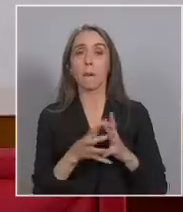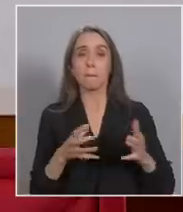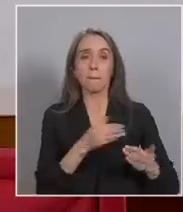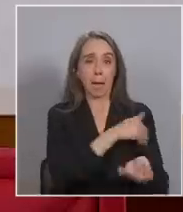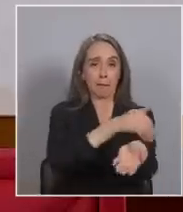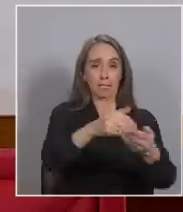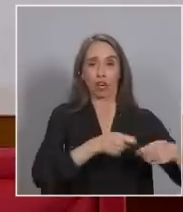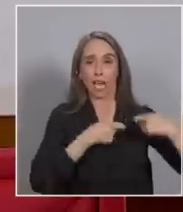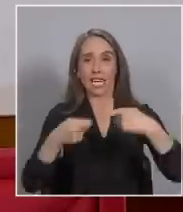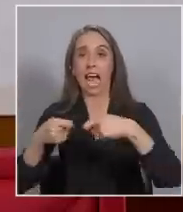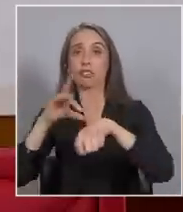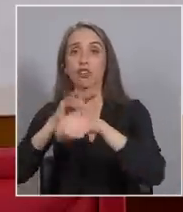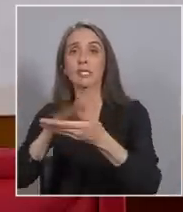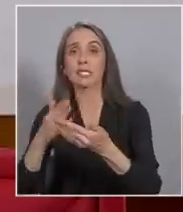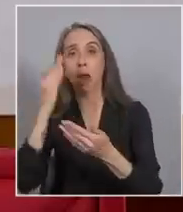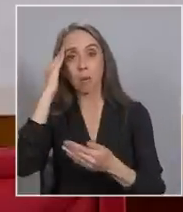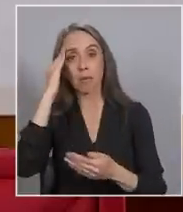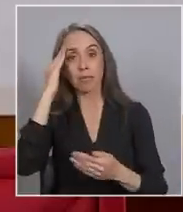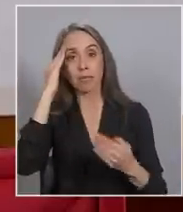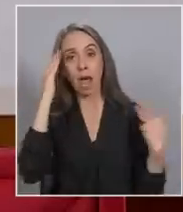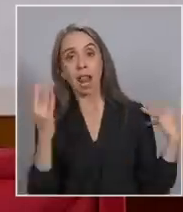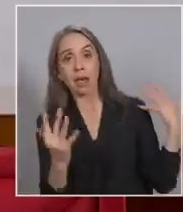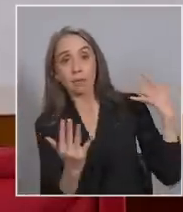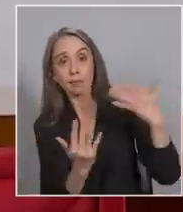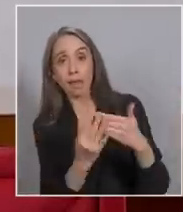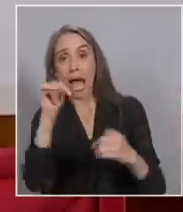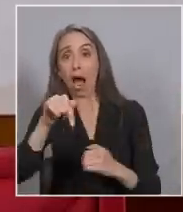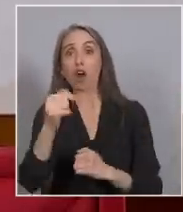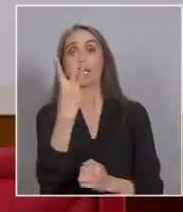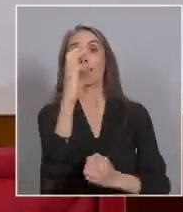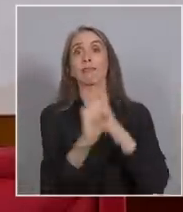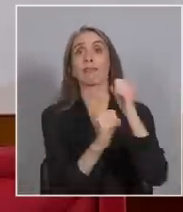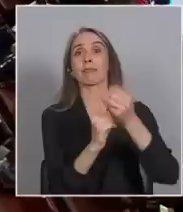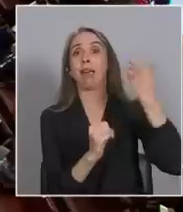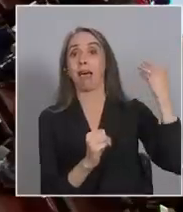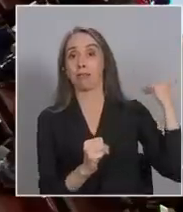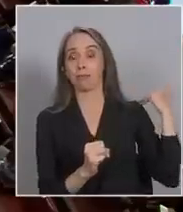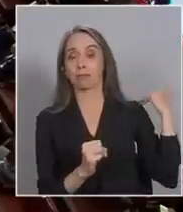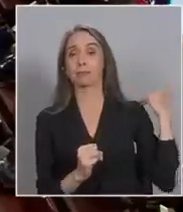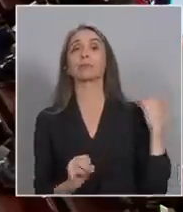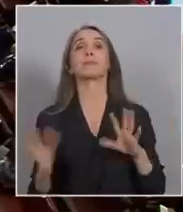inversión en salud mental de los últimos 30 años. Vamos